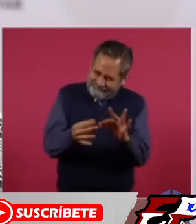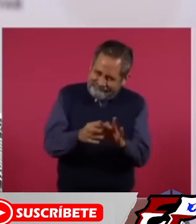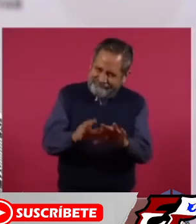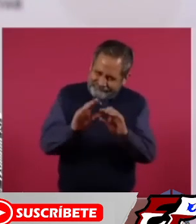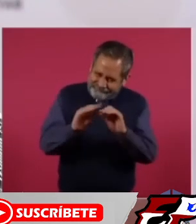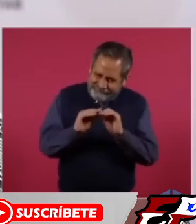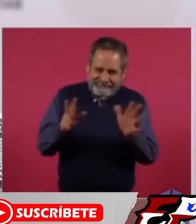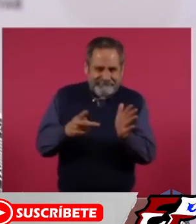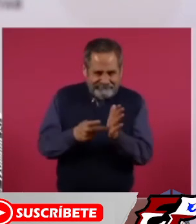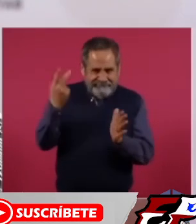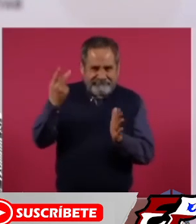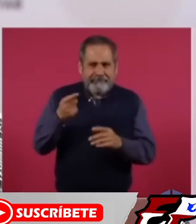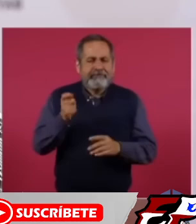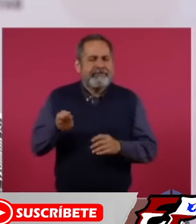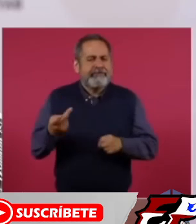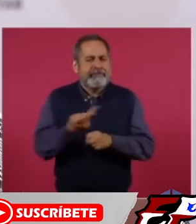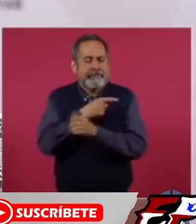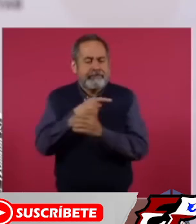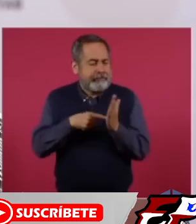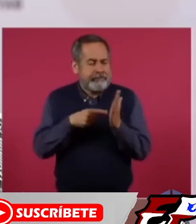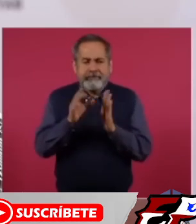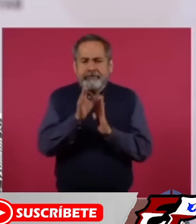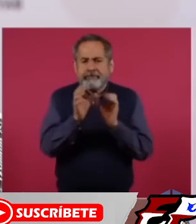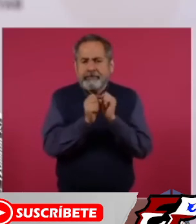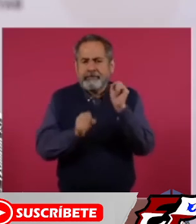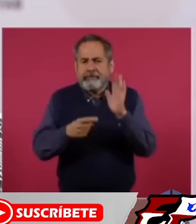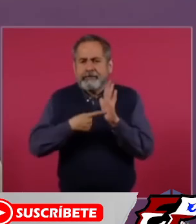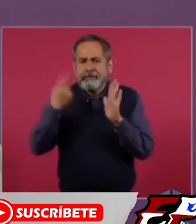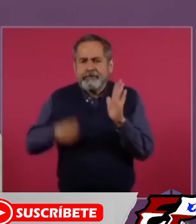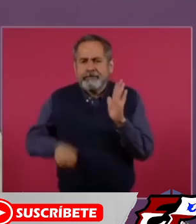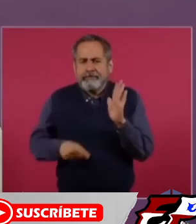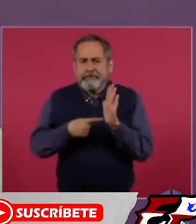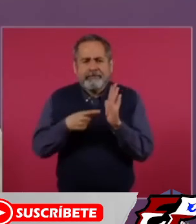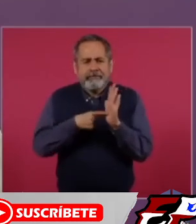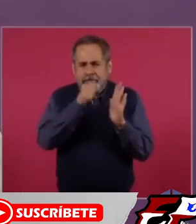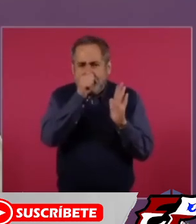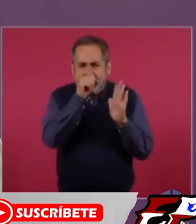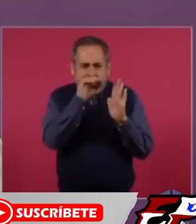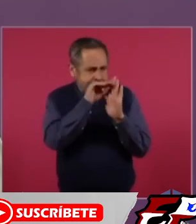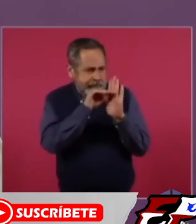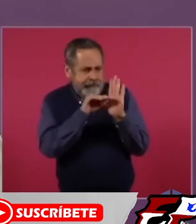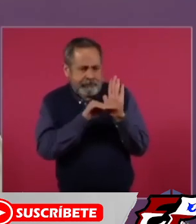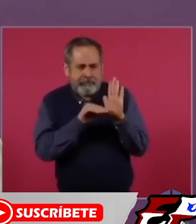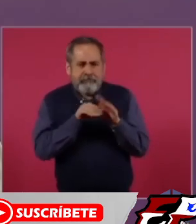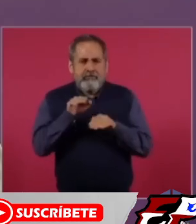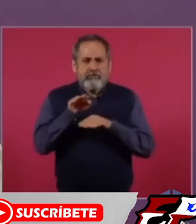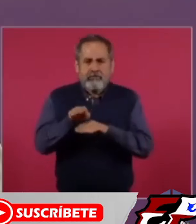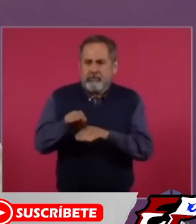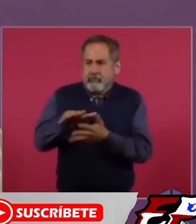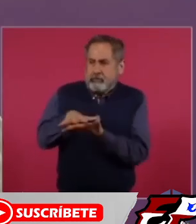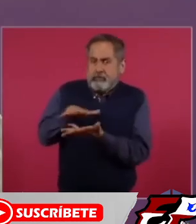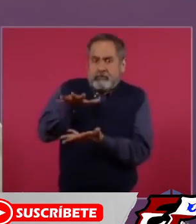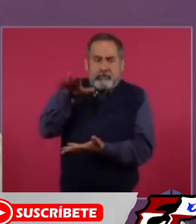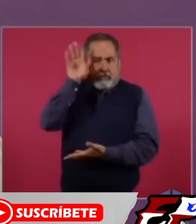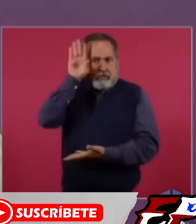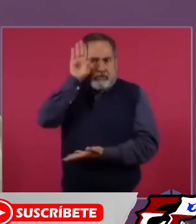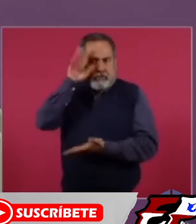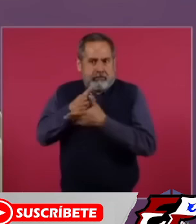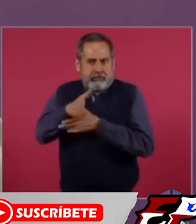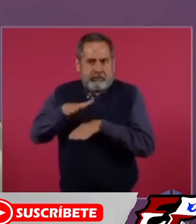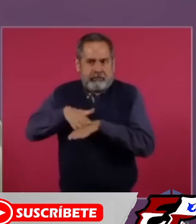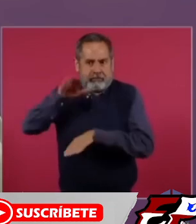hoy qué es lo que establece nuestra Constitución acerca de la sobrerrepresentación o la cláusula